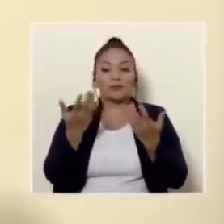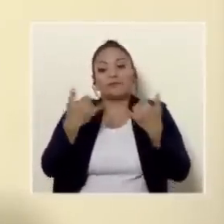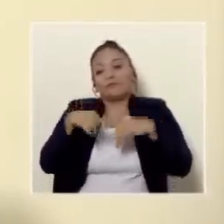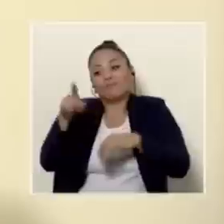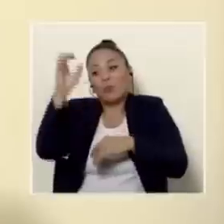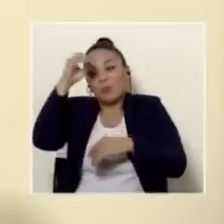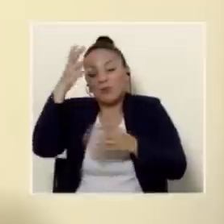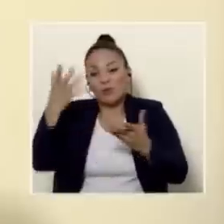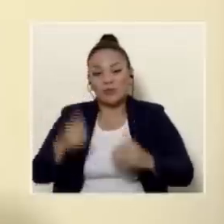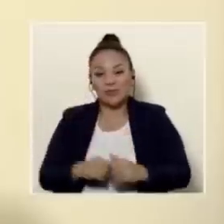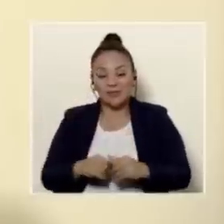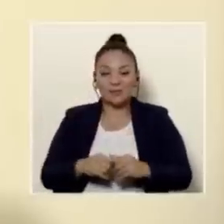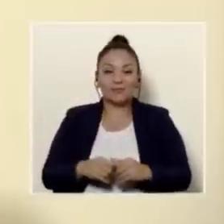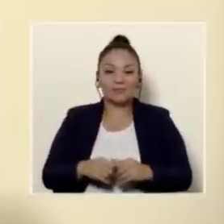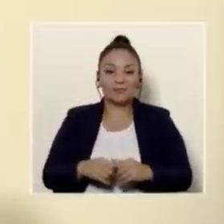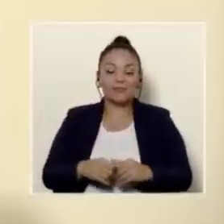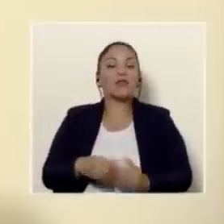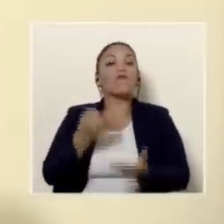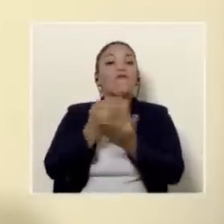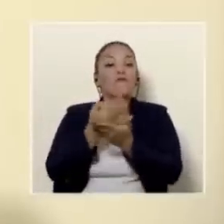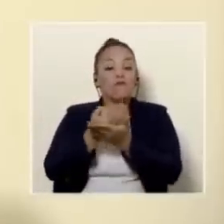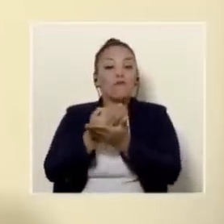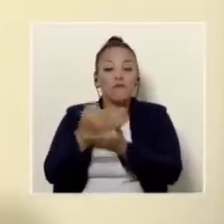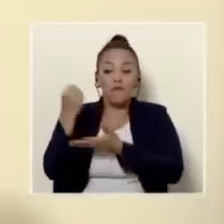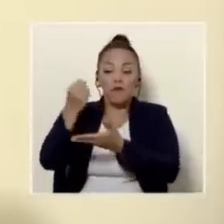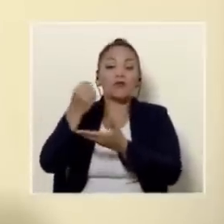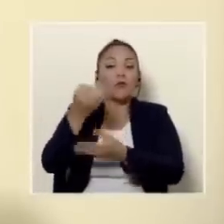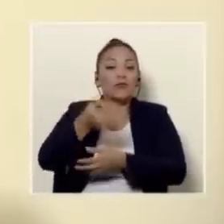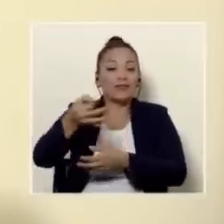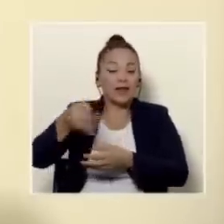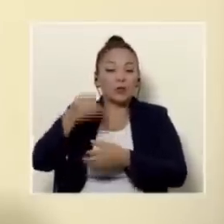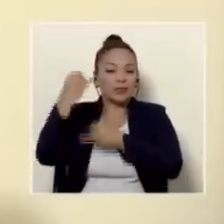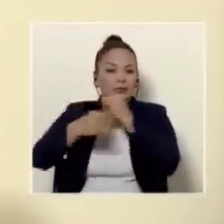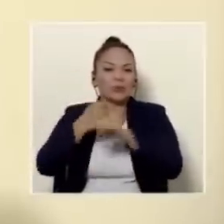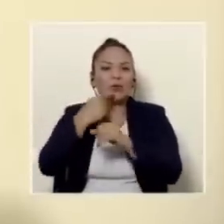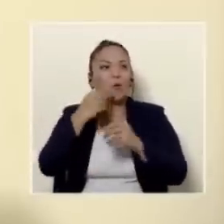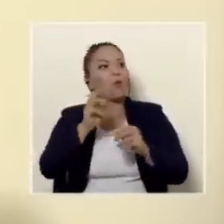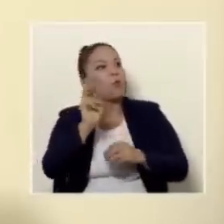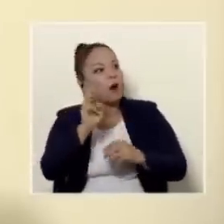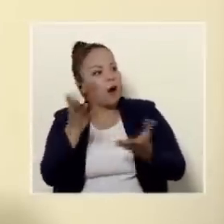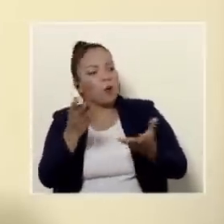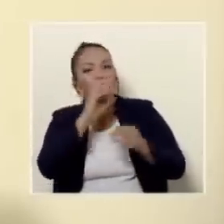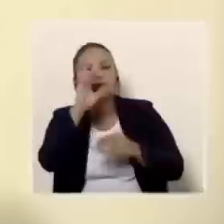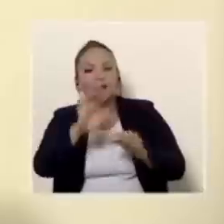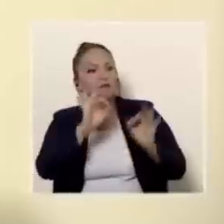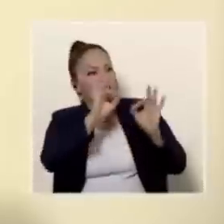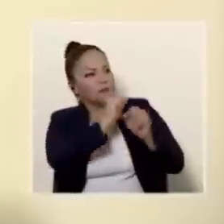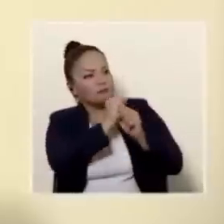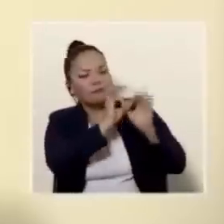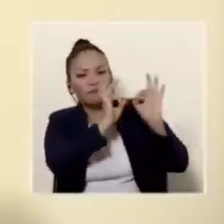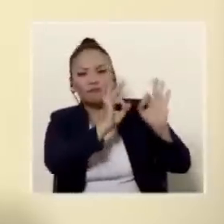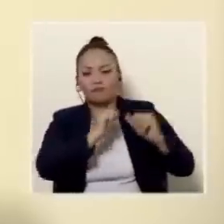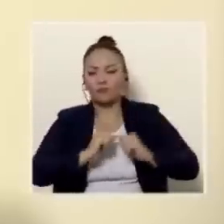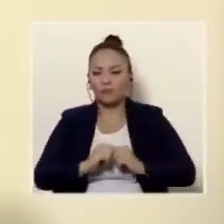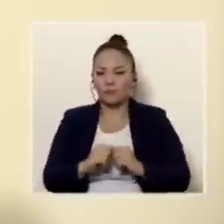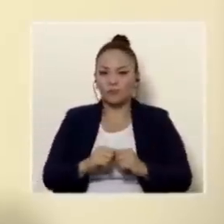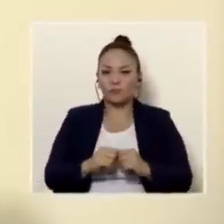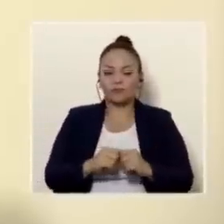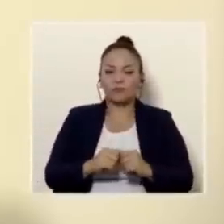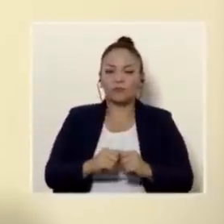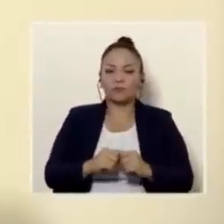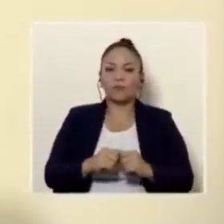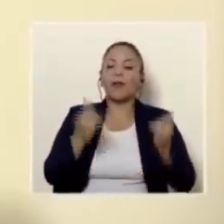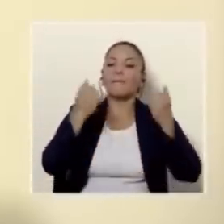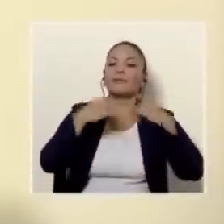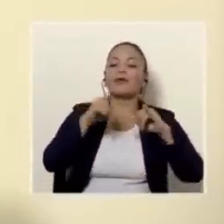tipo de opiniones, a pesar de que el Fondo Monetario Internacional vino y dijo, wow, Costa Rica lo está haciendo bien, a pesar de que